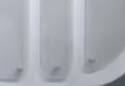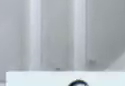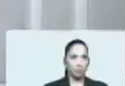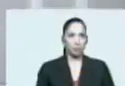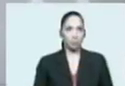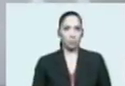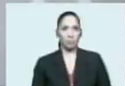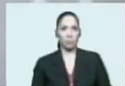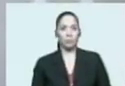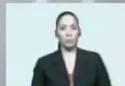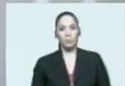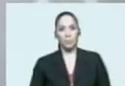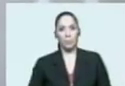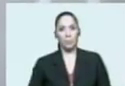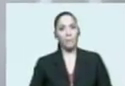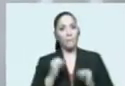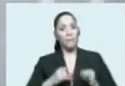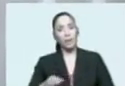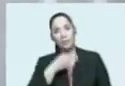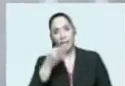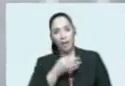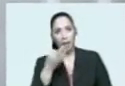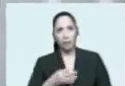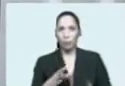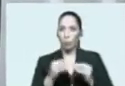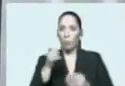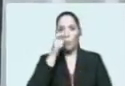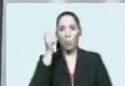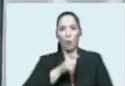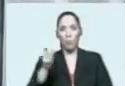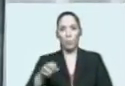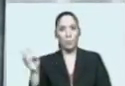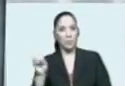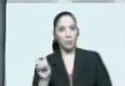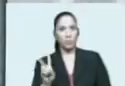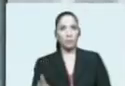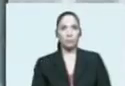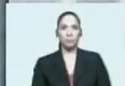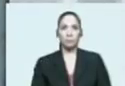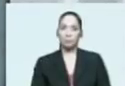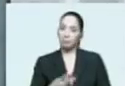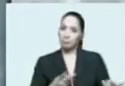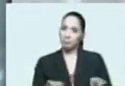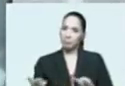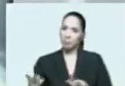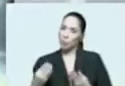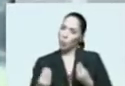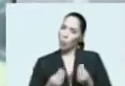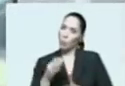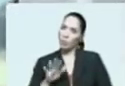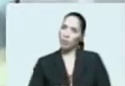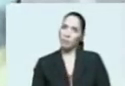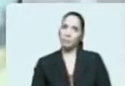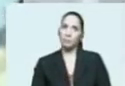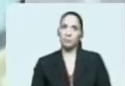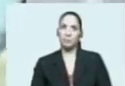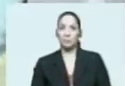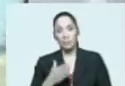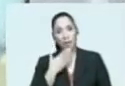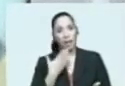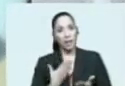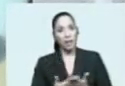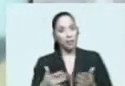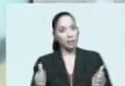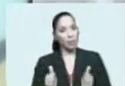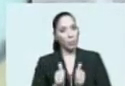la lista de para todo el pueblo de venezuela bienvenidos a la presente emisión meridiana de la noticia hola qué tal gracias a estar